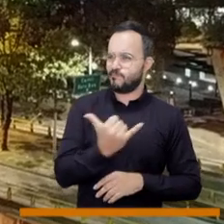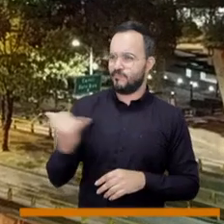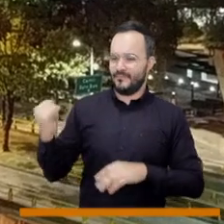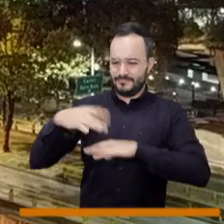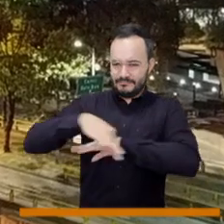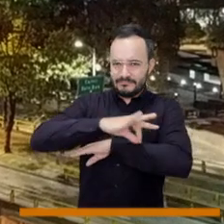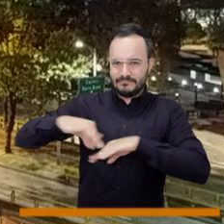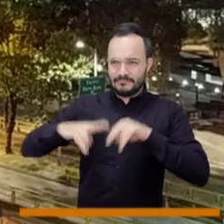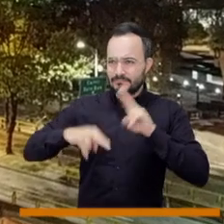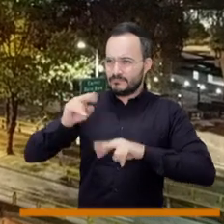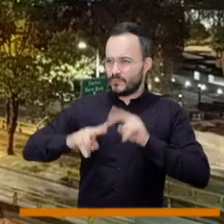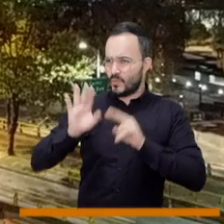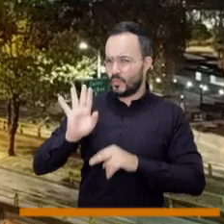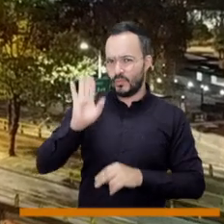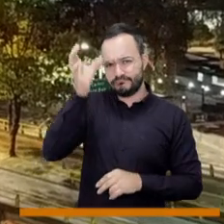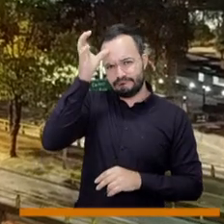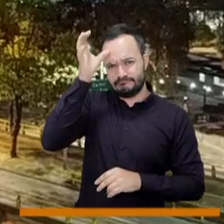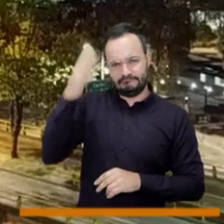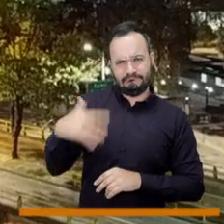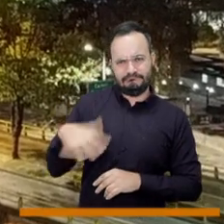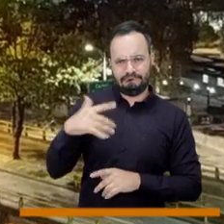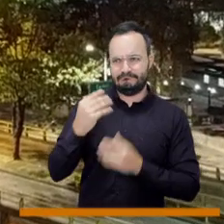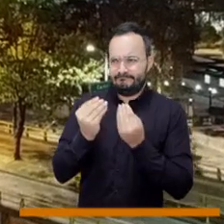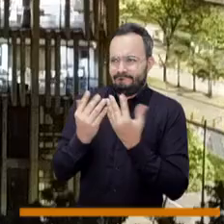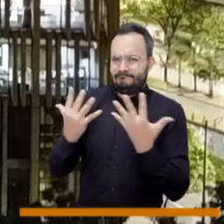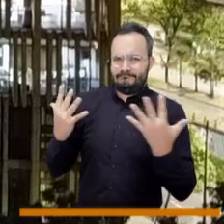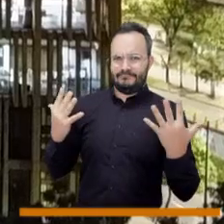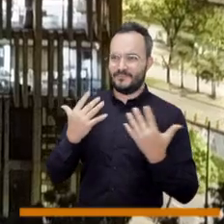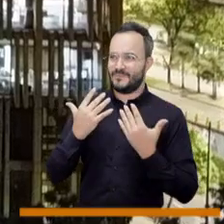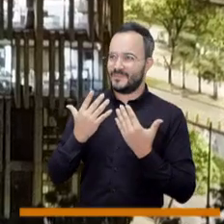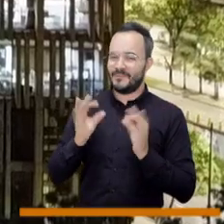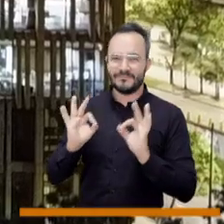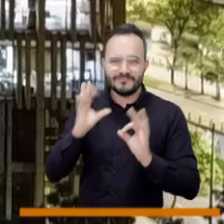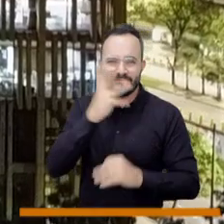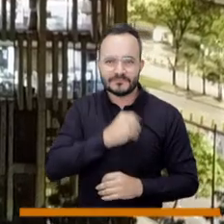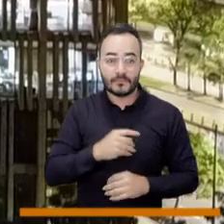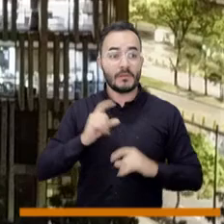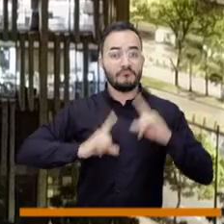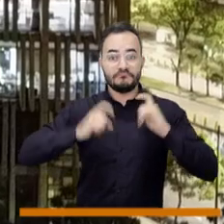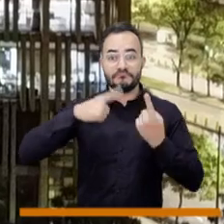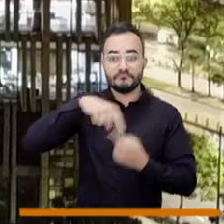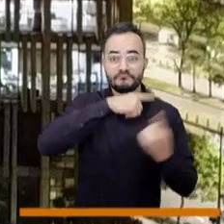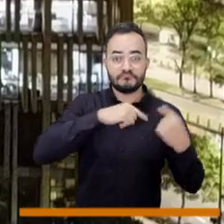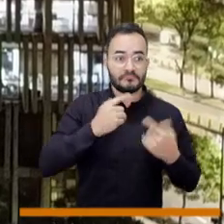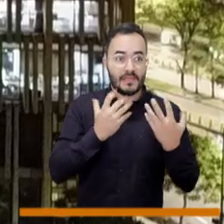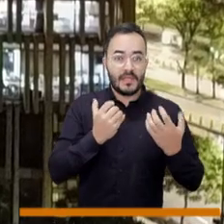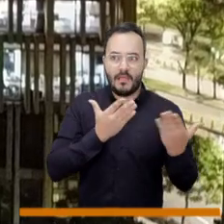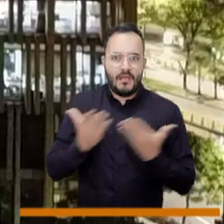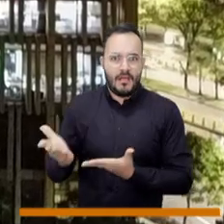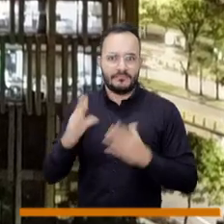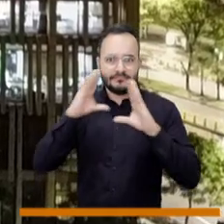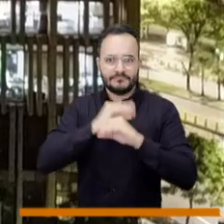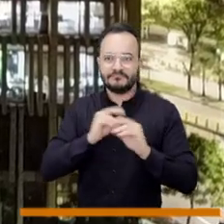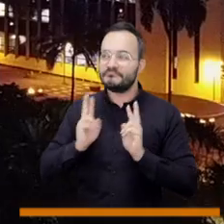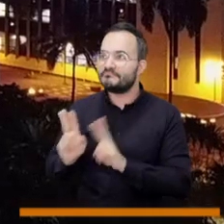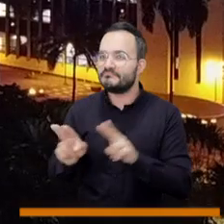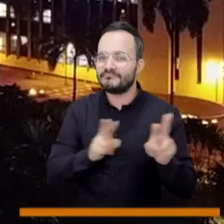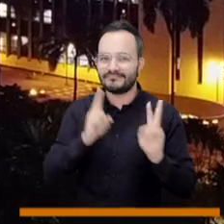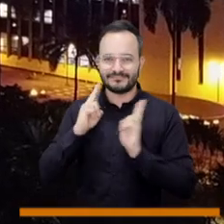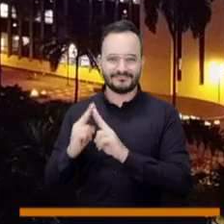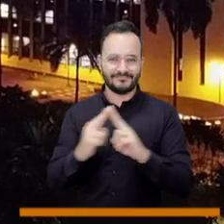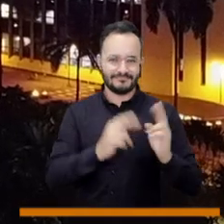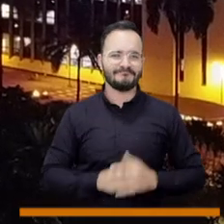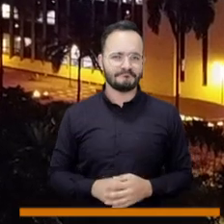arquitectónica que contrae y los turistas extranjeros además visiten el mismo centro administrativo distrital y lo empecemos a